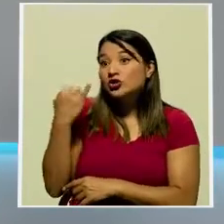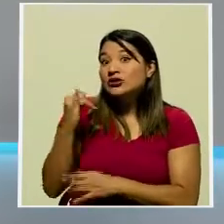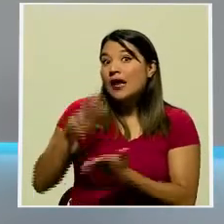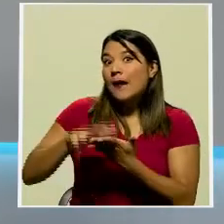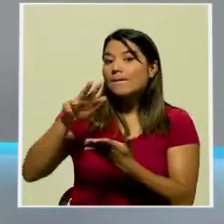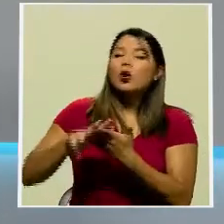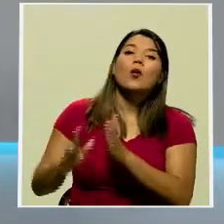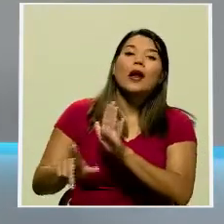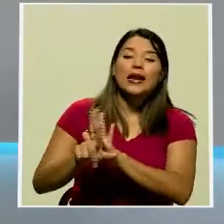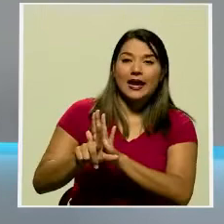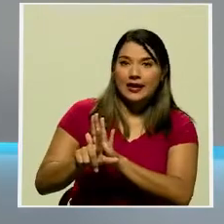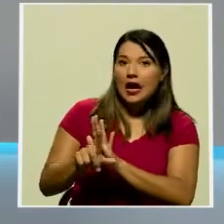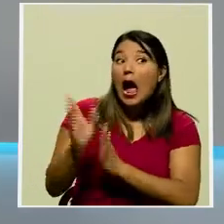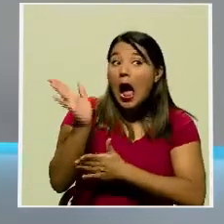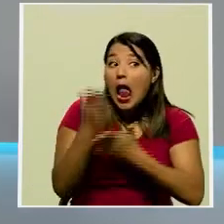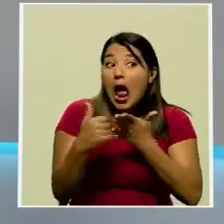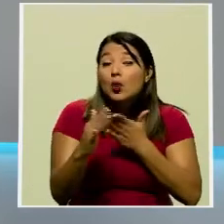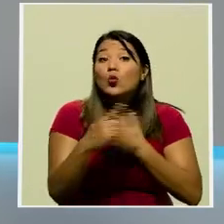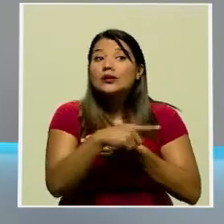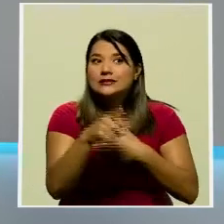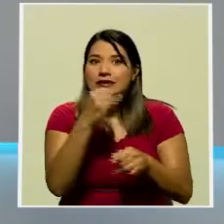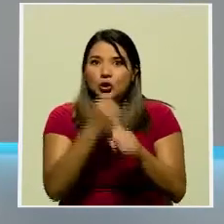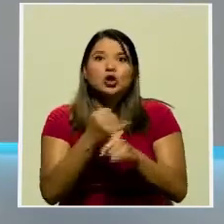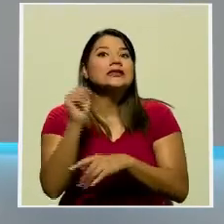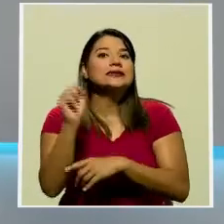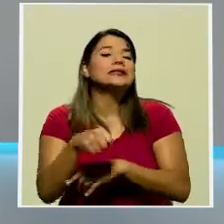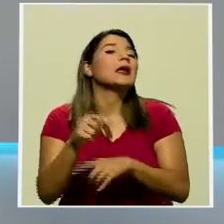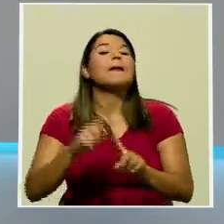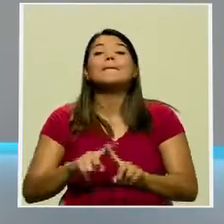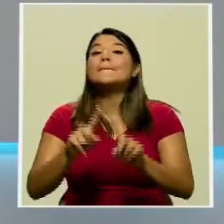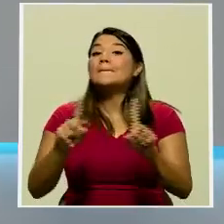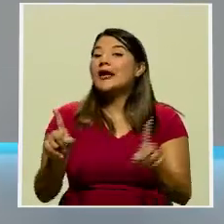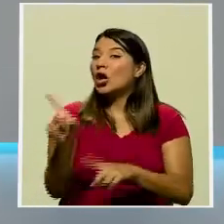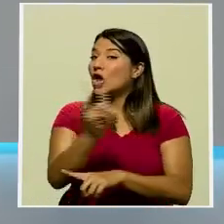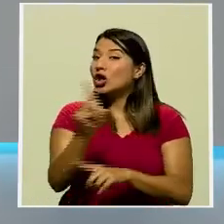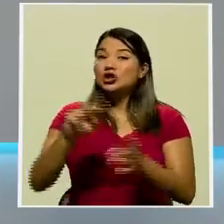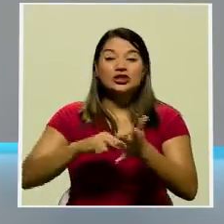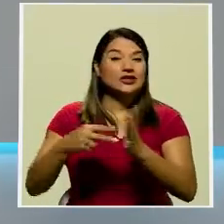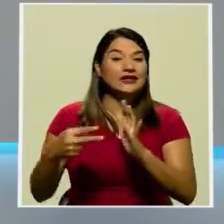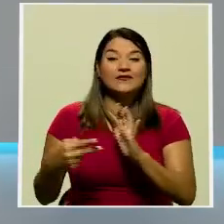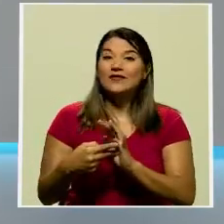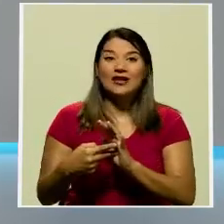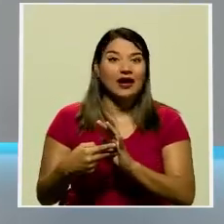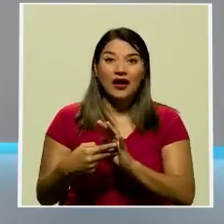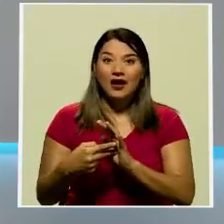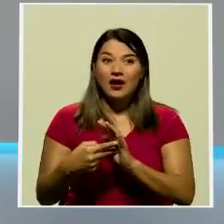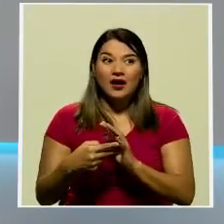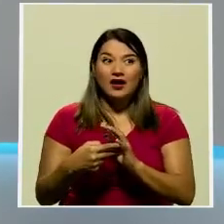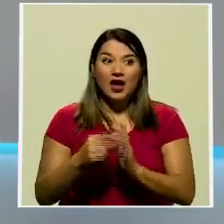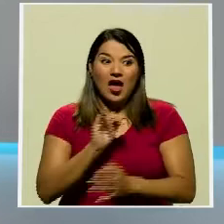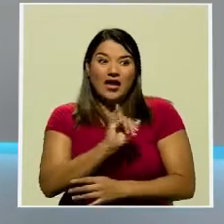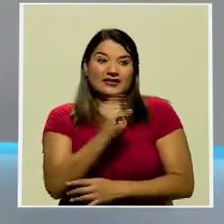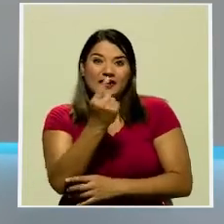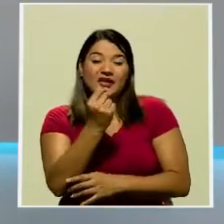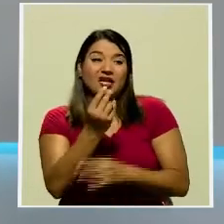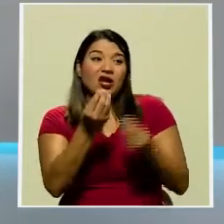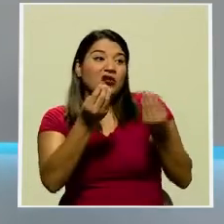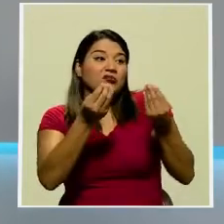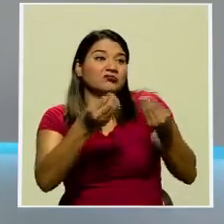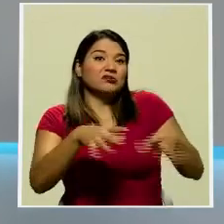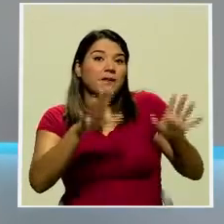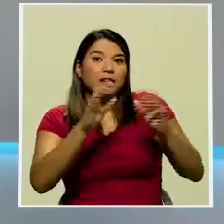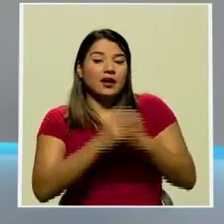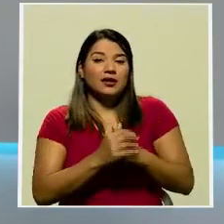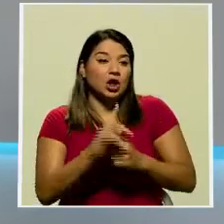ley, pues no necesariamente es que esté ahí sobrando, sino que está destinado a otras partidas específicas y que por supuesto